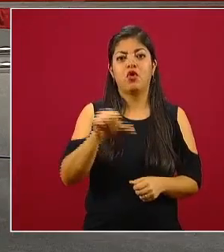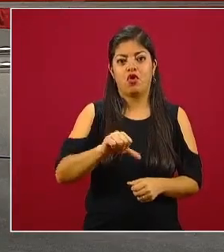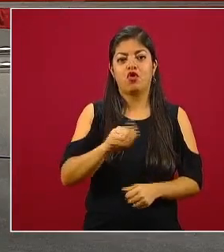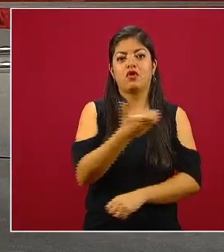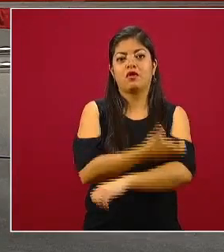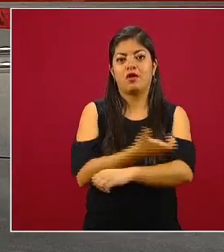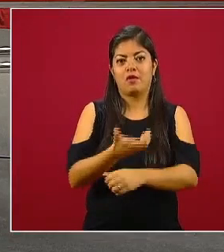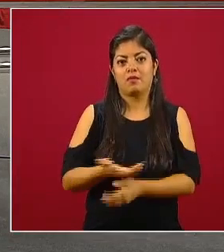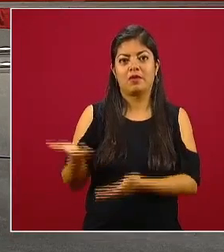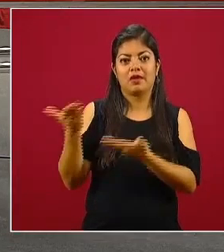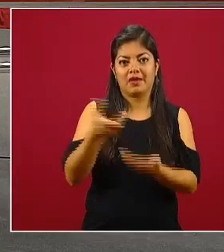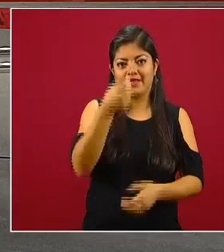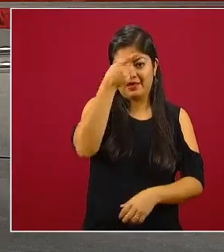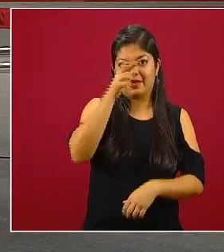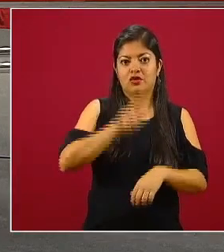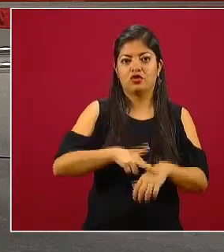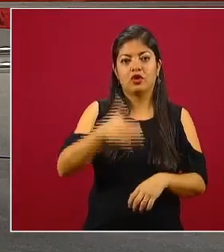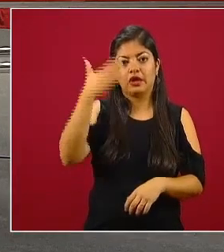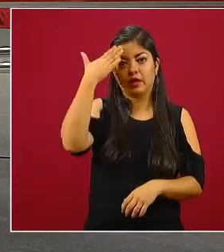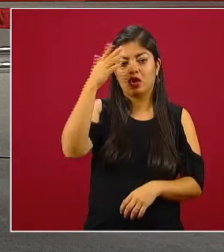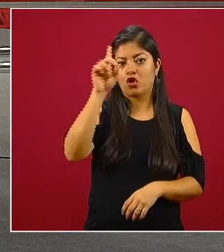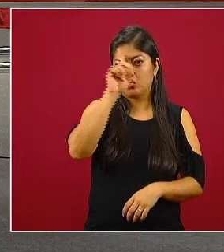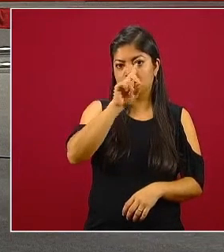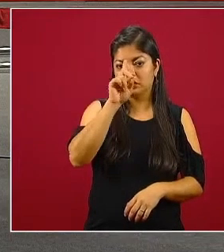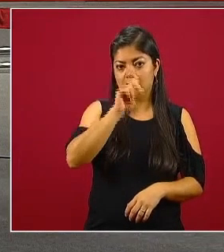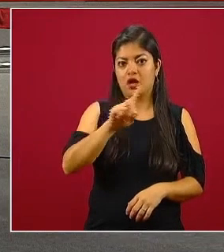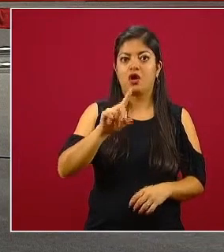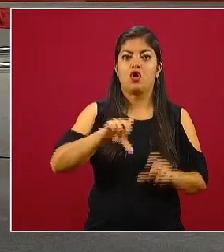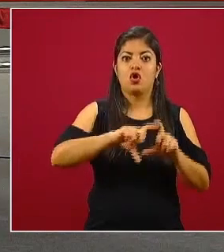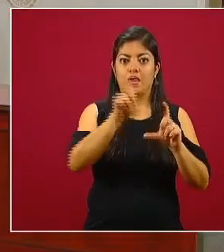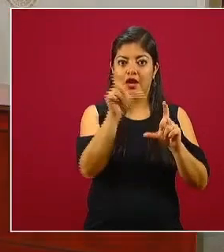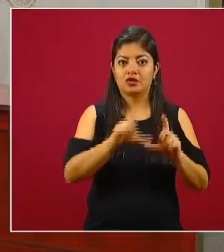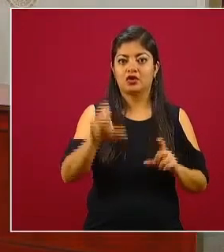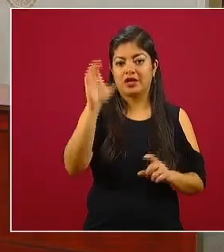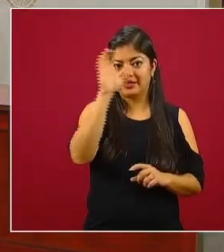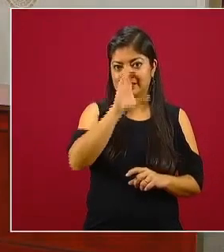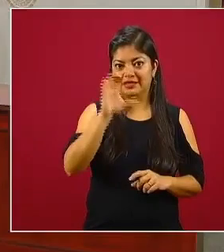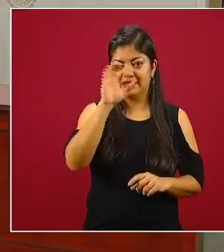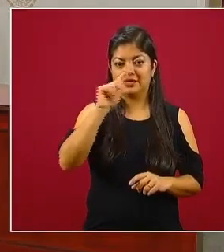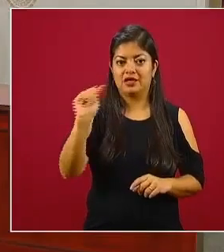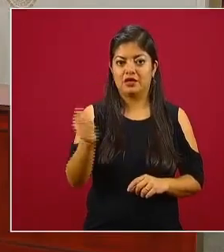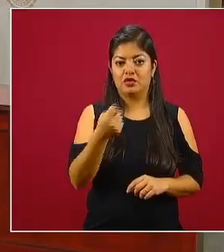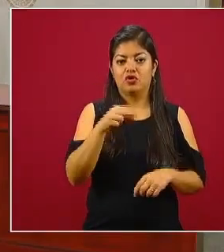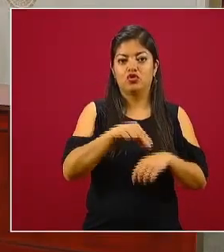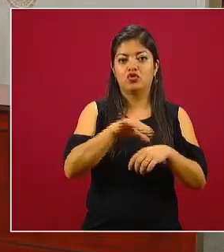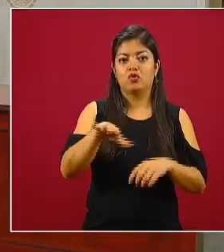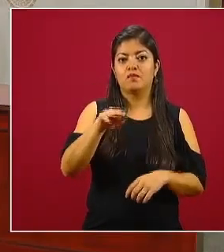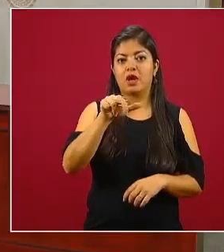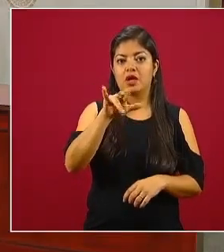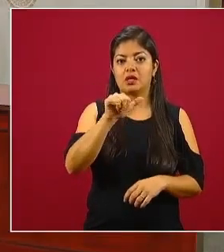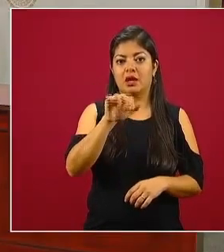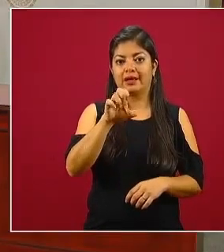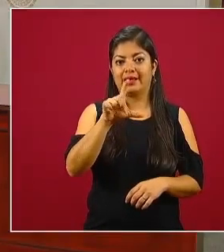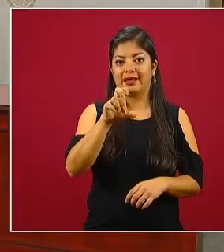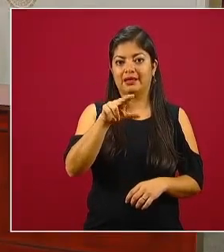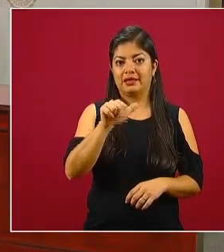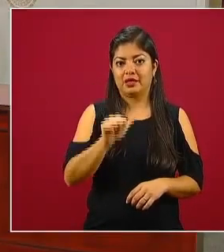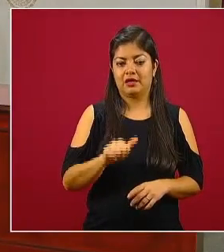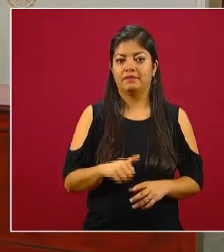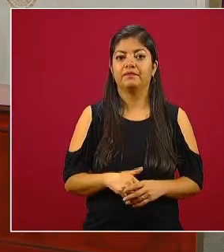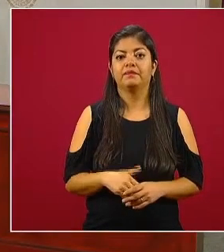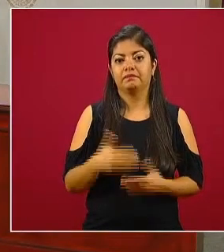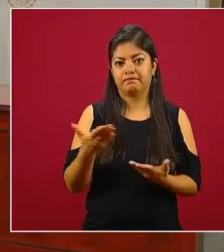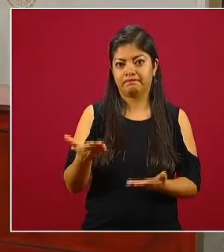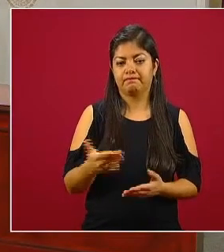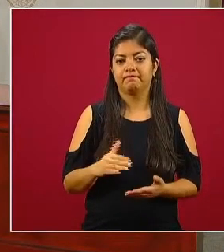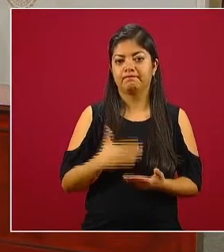nos acompañe la directora general del Consejo Nacional de Ciencia y Tecnología, la doctora María Elena Álvarez Builla Rosas. Bienvenida,